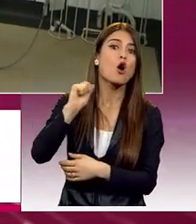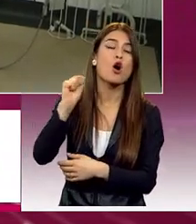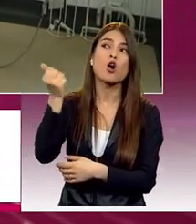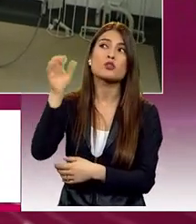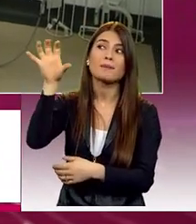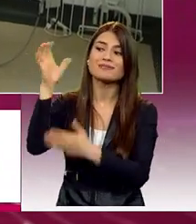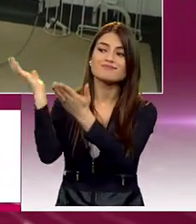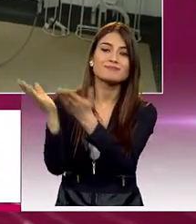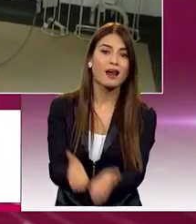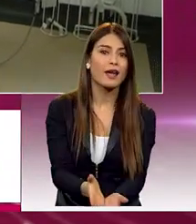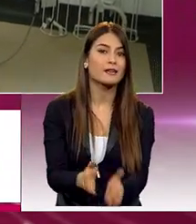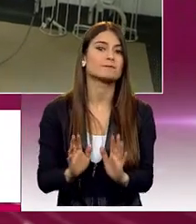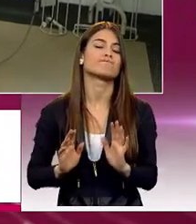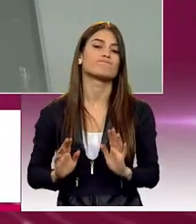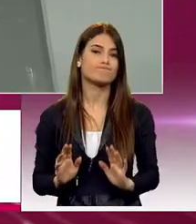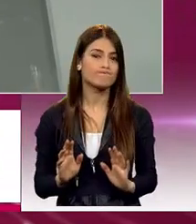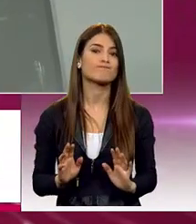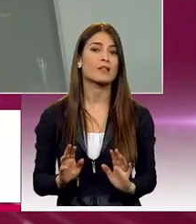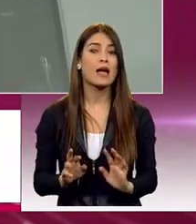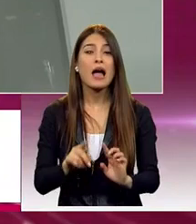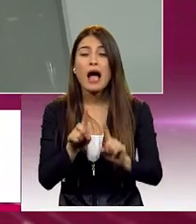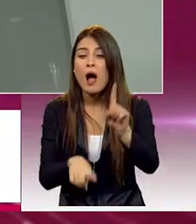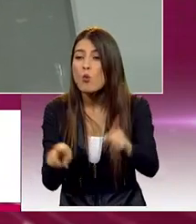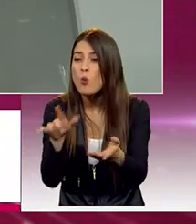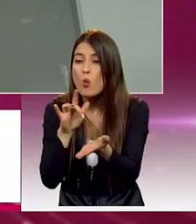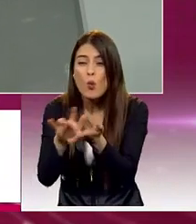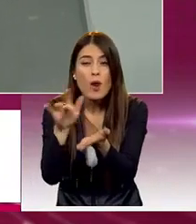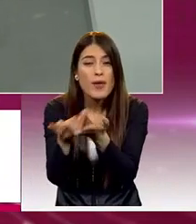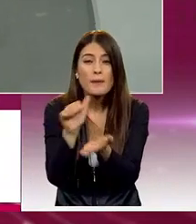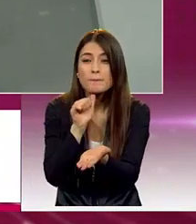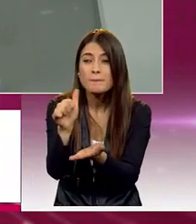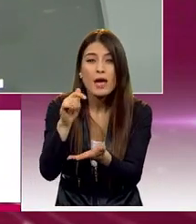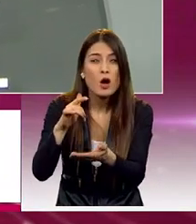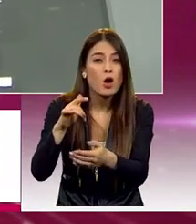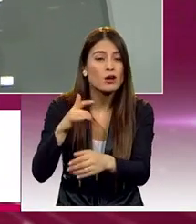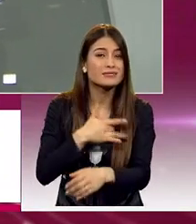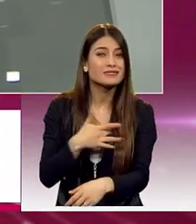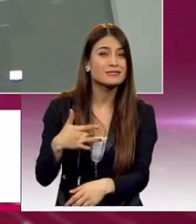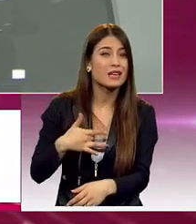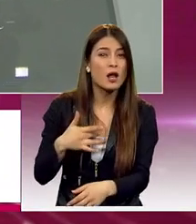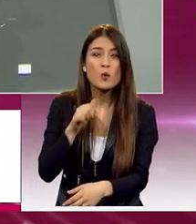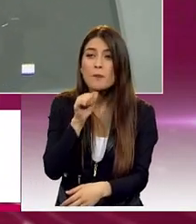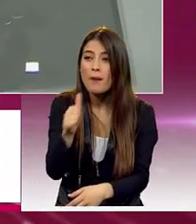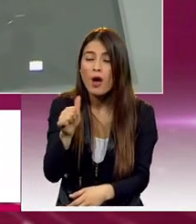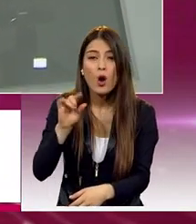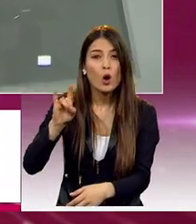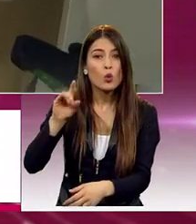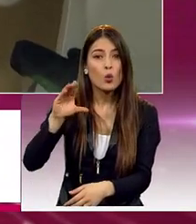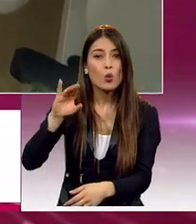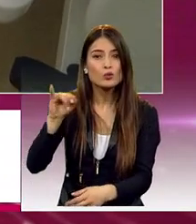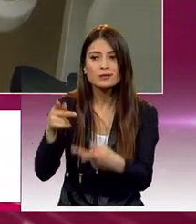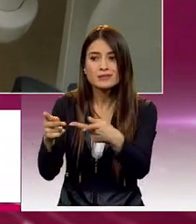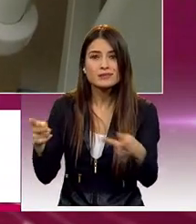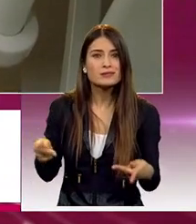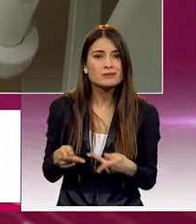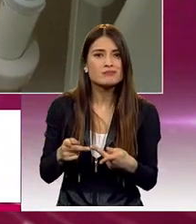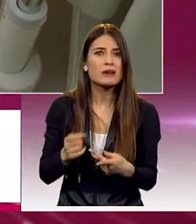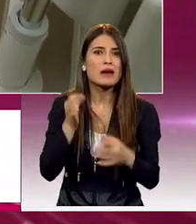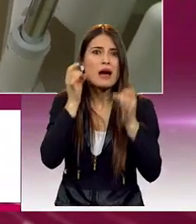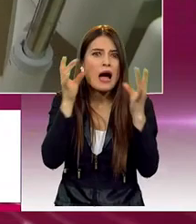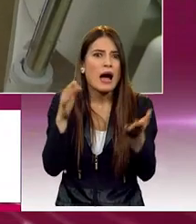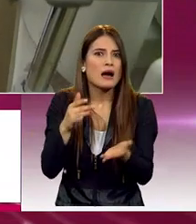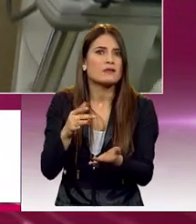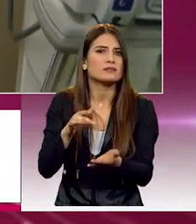las pruebas más urgentes? Sí. ¿Seguimos priorizando las pruebas de los pacientes que están hospitalizados y las de cuidados intensivos? Por supuesto